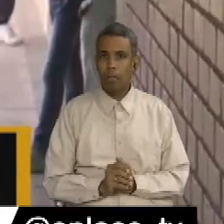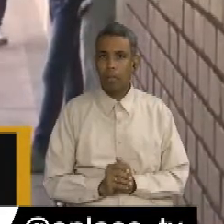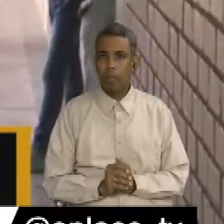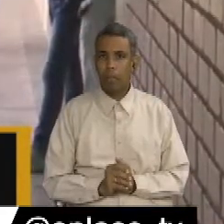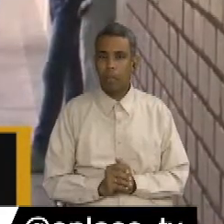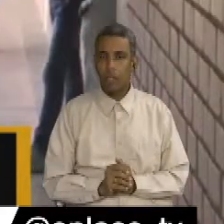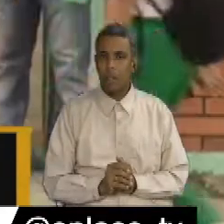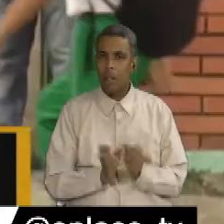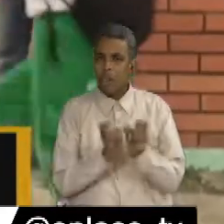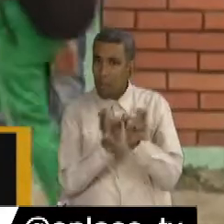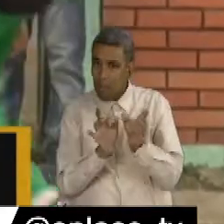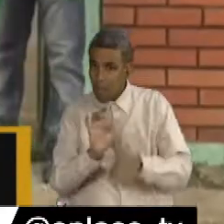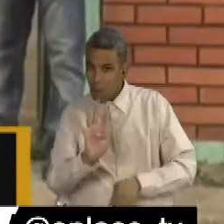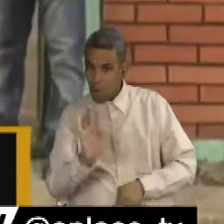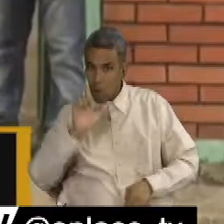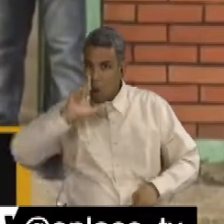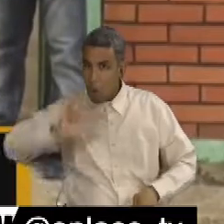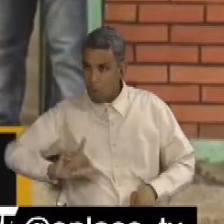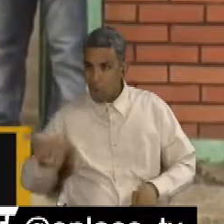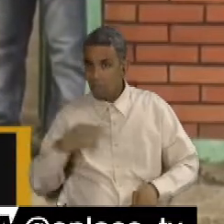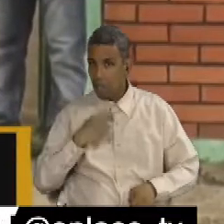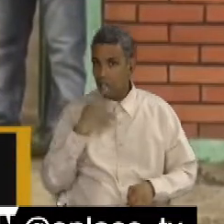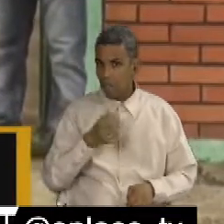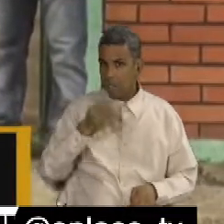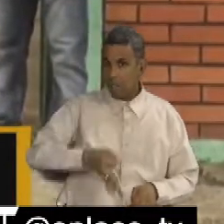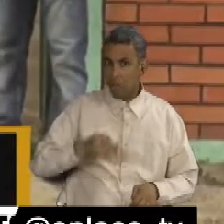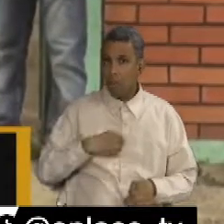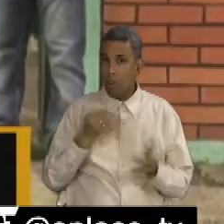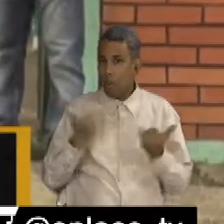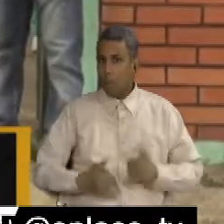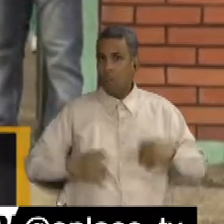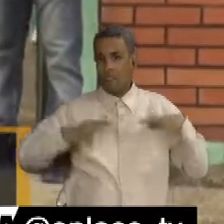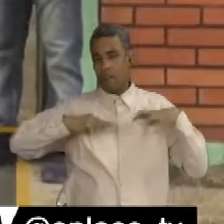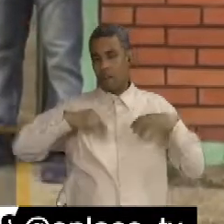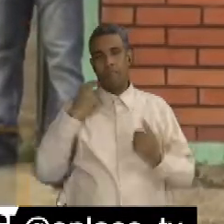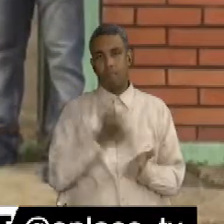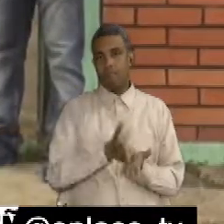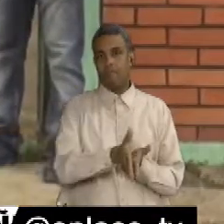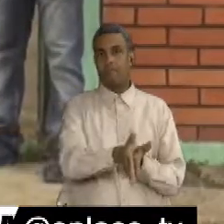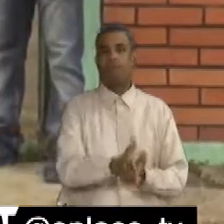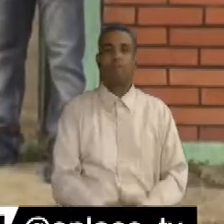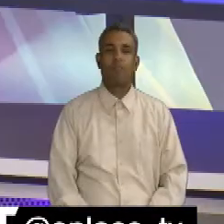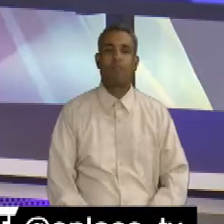4 de julio en cumplimiento del calendario escolar. Por ahora los estudiantes seguirán en vacaciones.